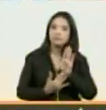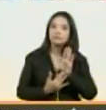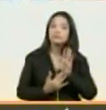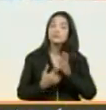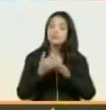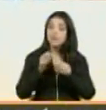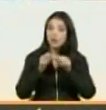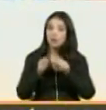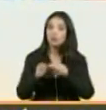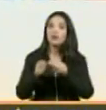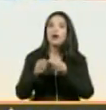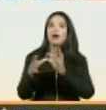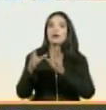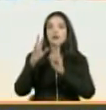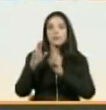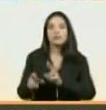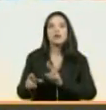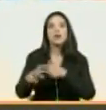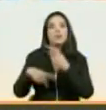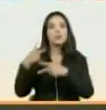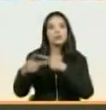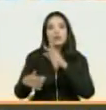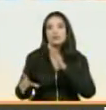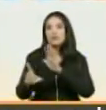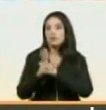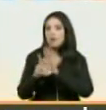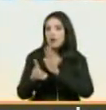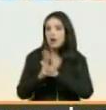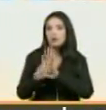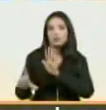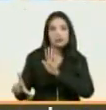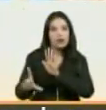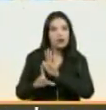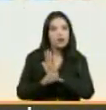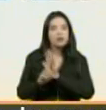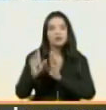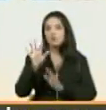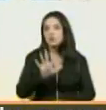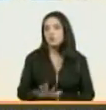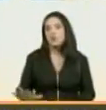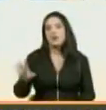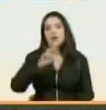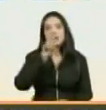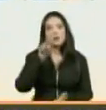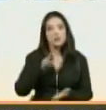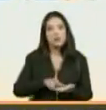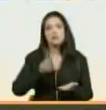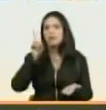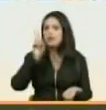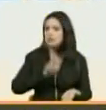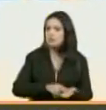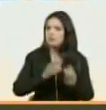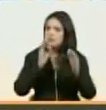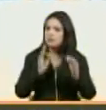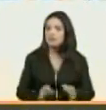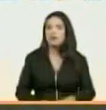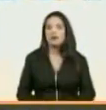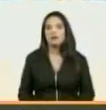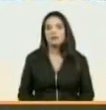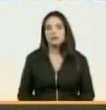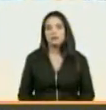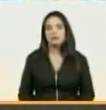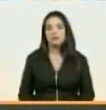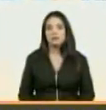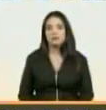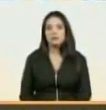preservación del Estado de Derecho, del debido proceso, de la garantía de que no existe